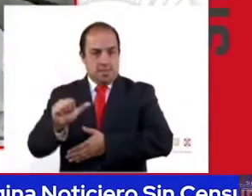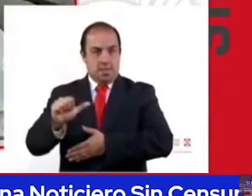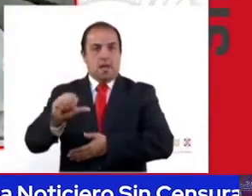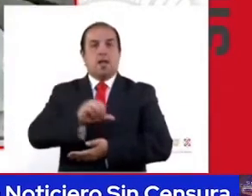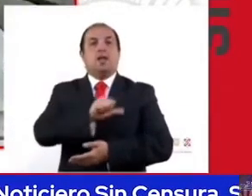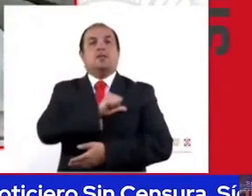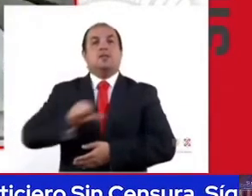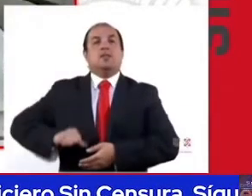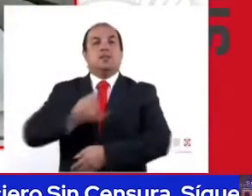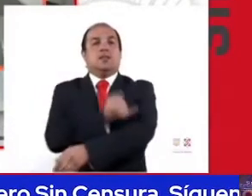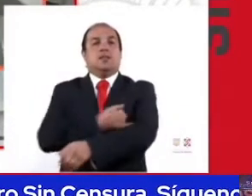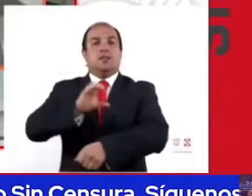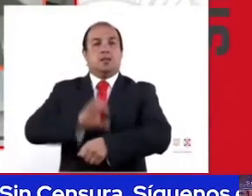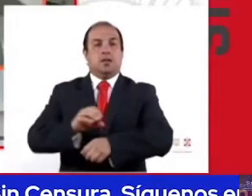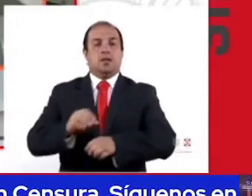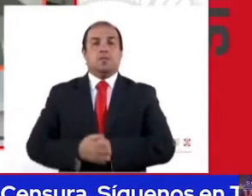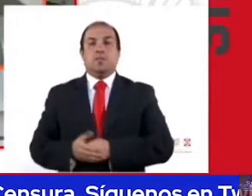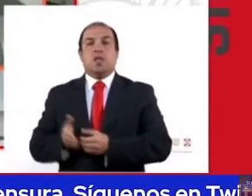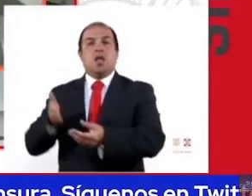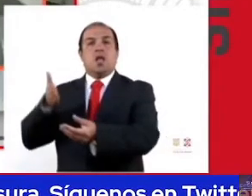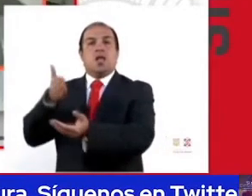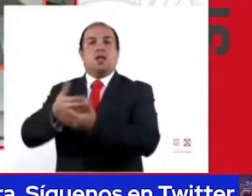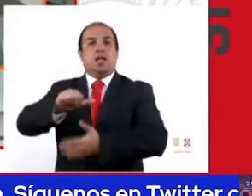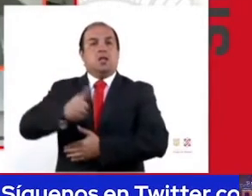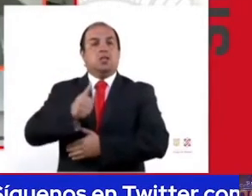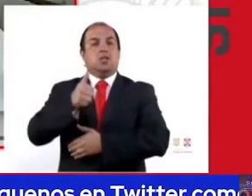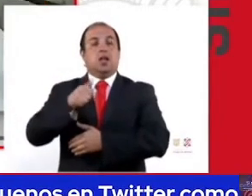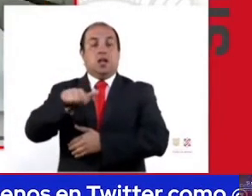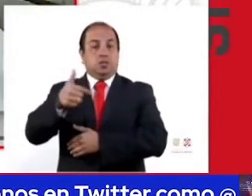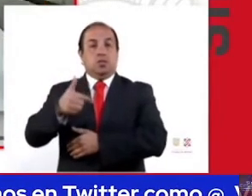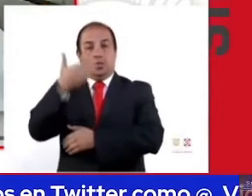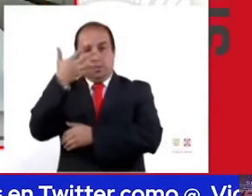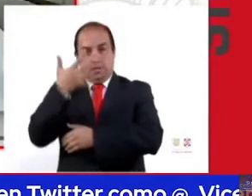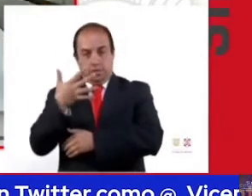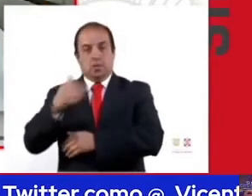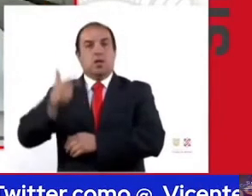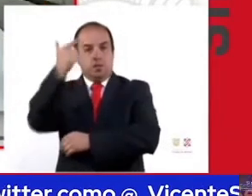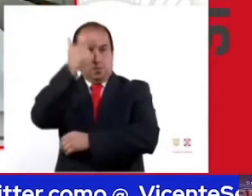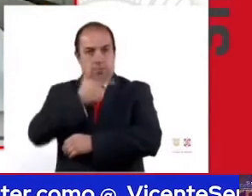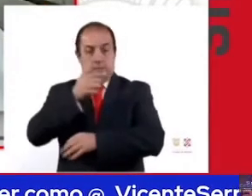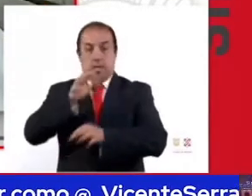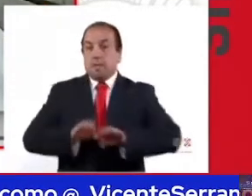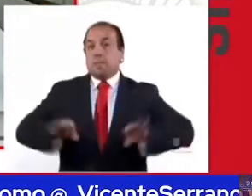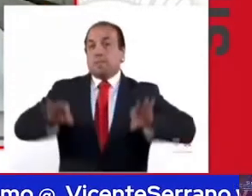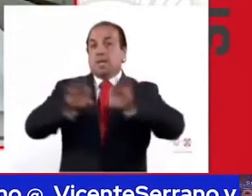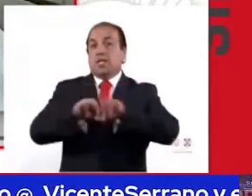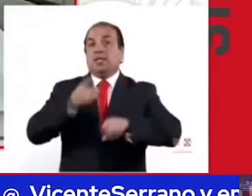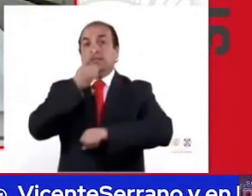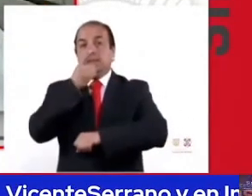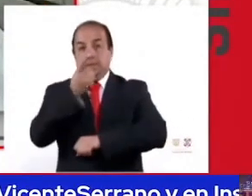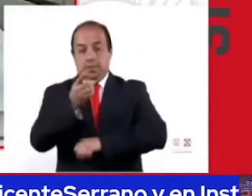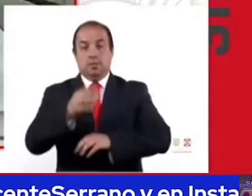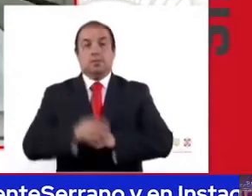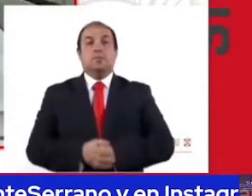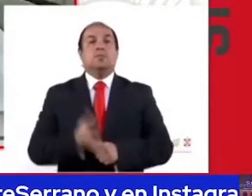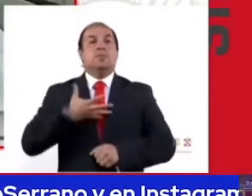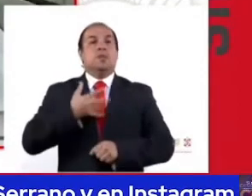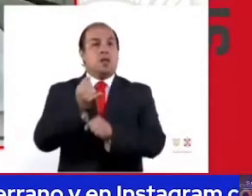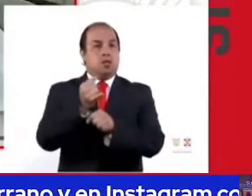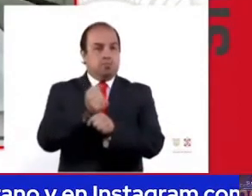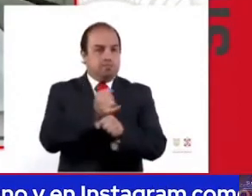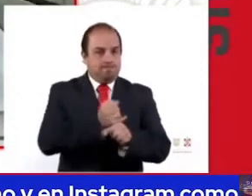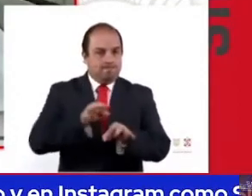dicha unidad a las 12:05 de la noche. Es importante mencionar que a través de los trabajos de investigación e